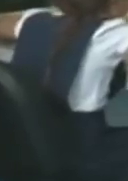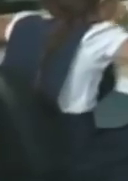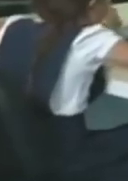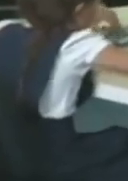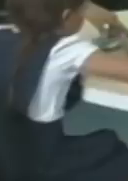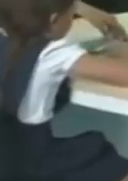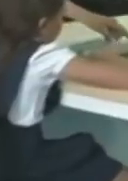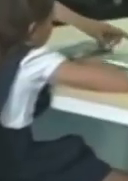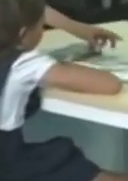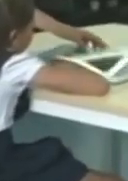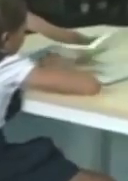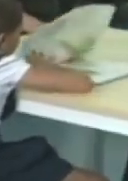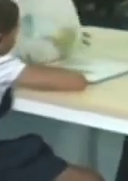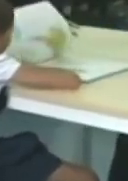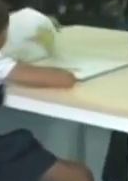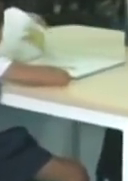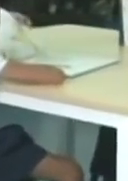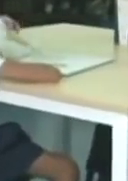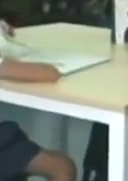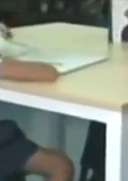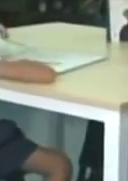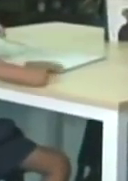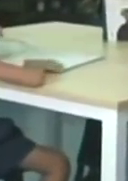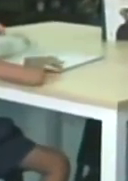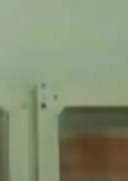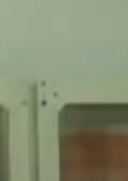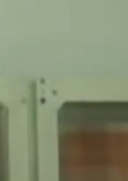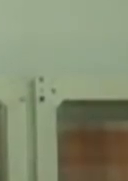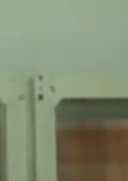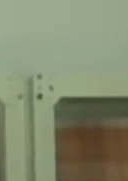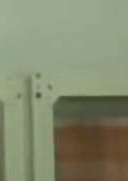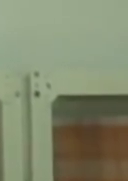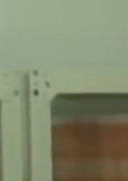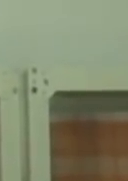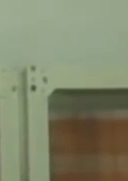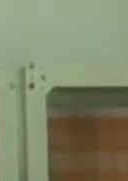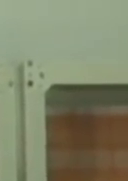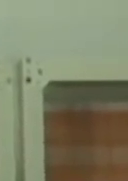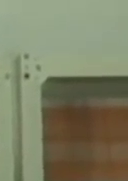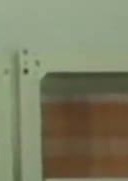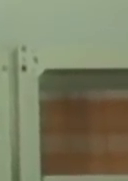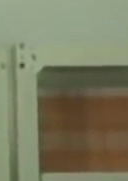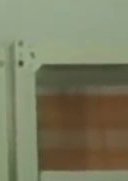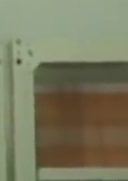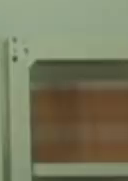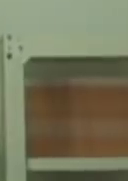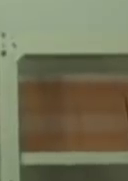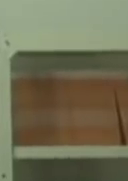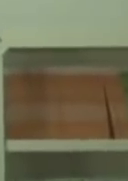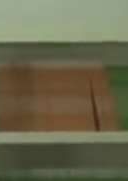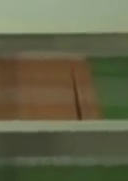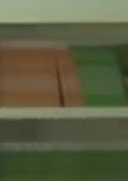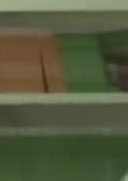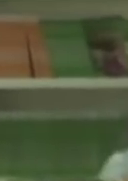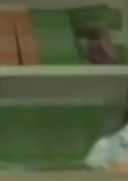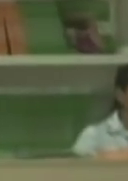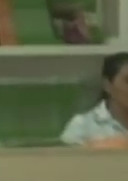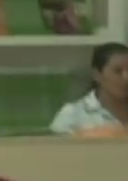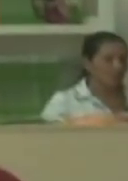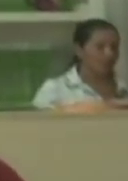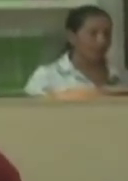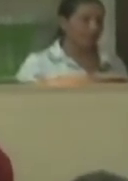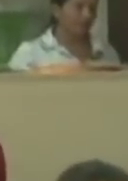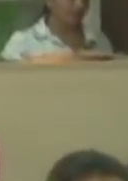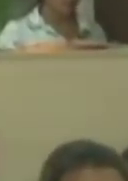el 80% en estos sectores. Por eso, hoy estamos muy felices cumpliendo esta